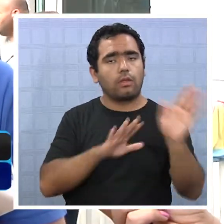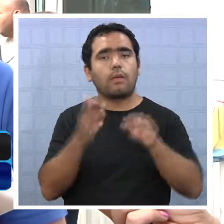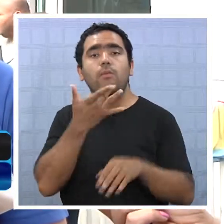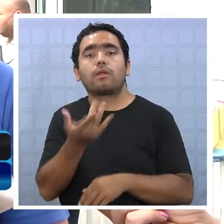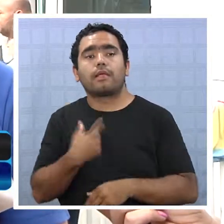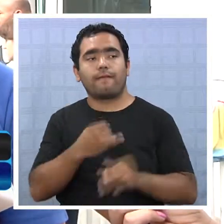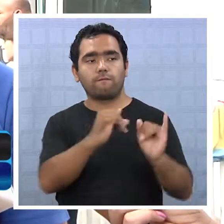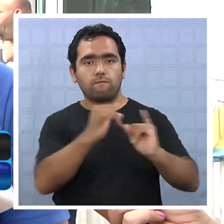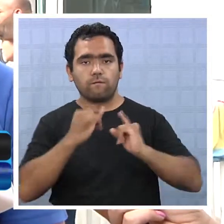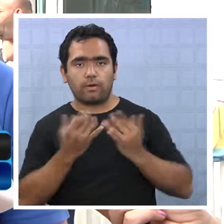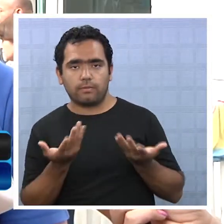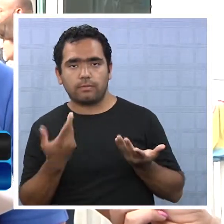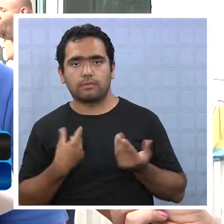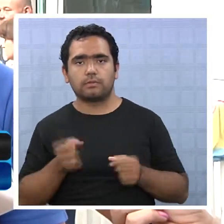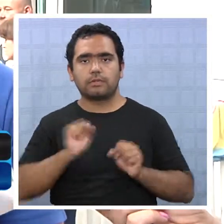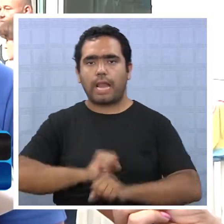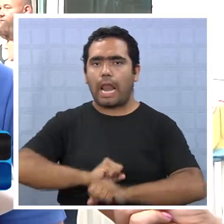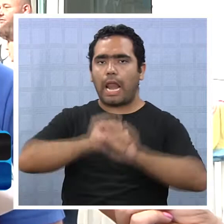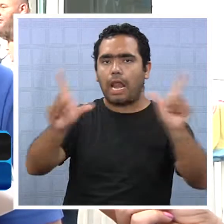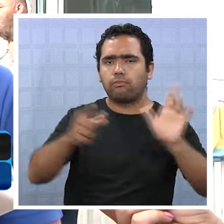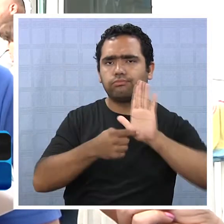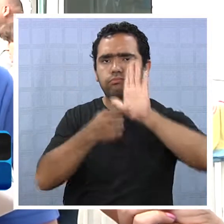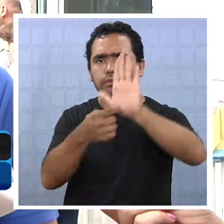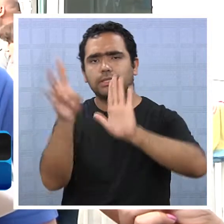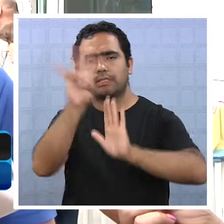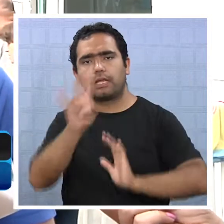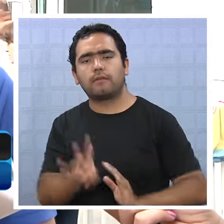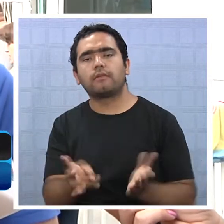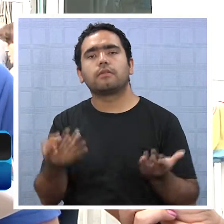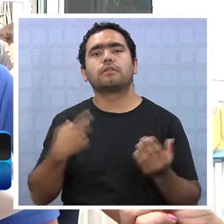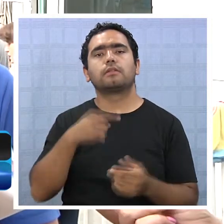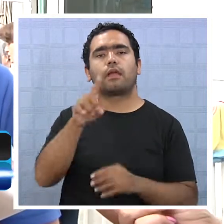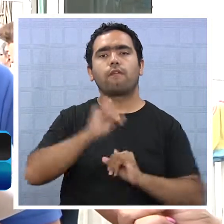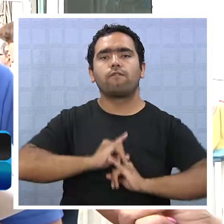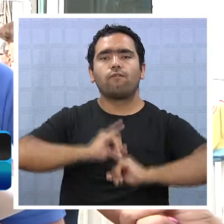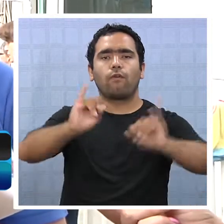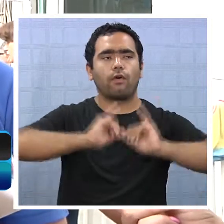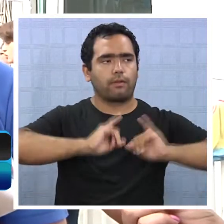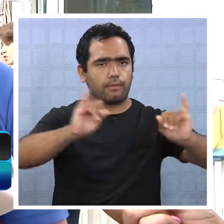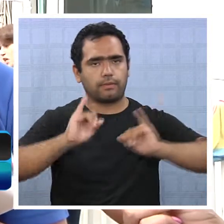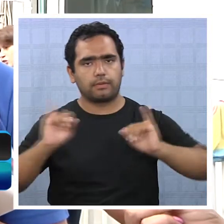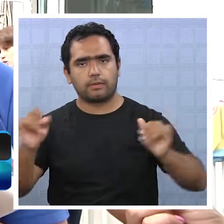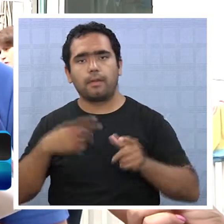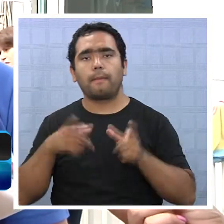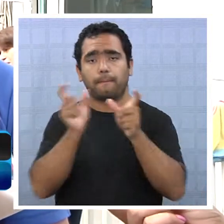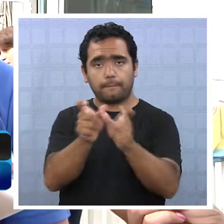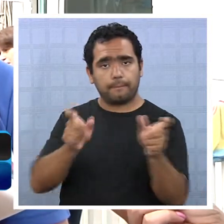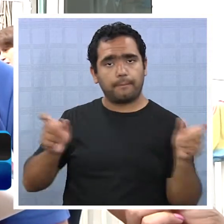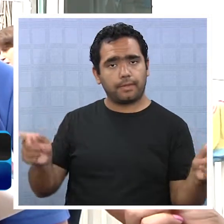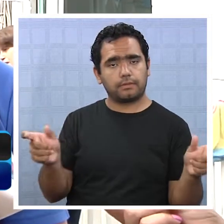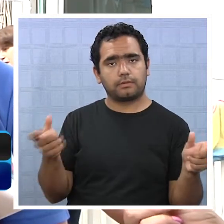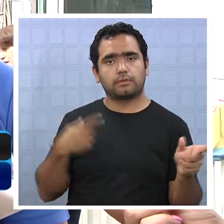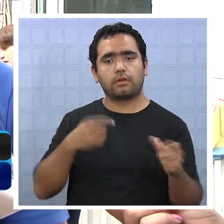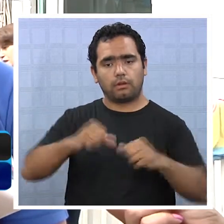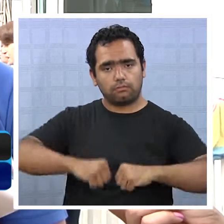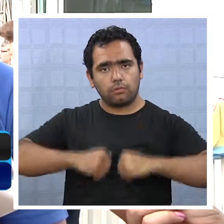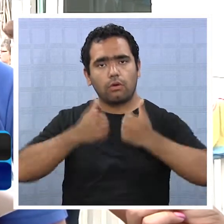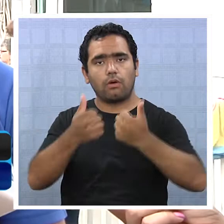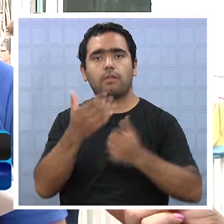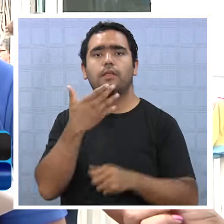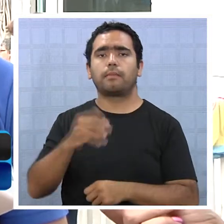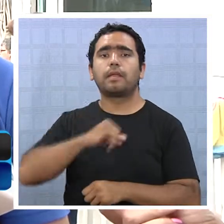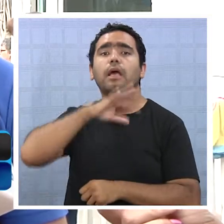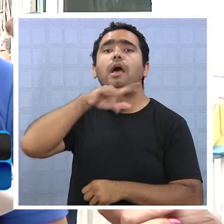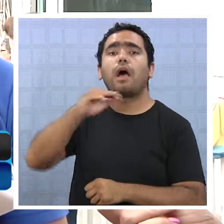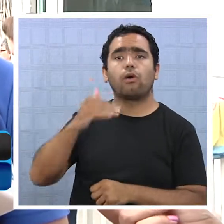información. Por lo tanto, la campaña del Servicio Nacional de la Discapacidad hoy día está orientada a entregar información para que personas jóvenes, como también